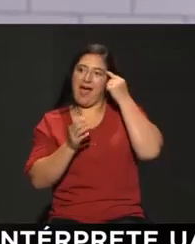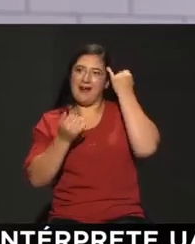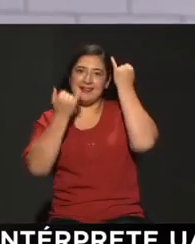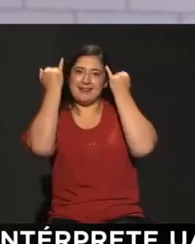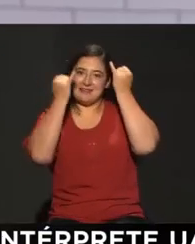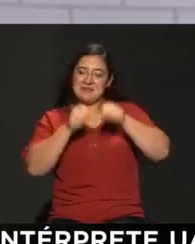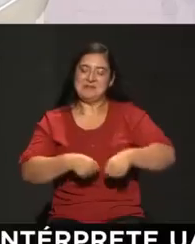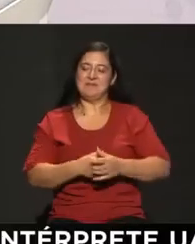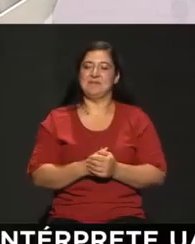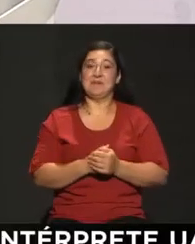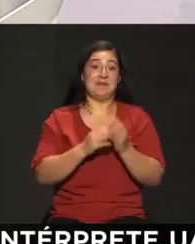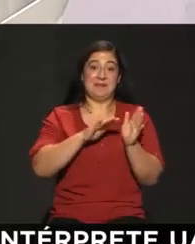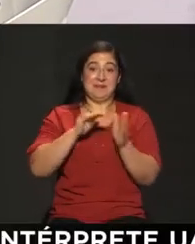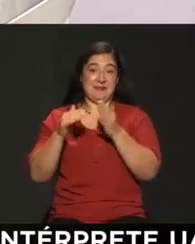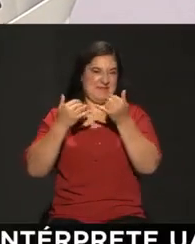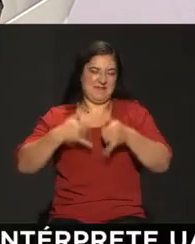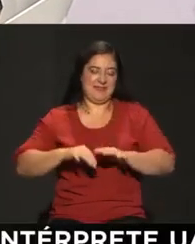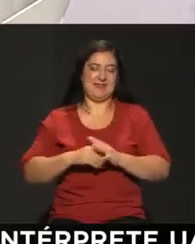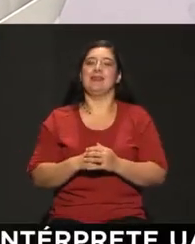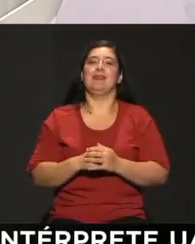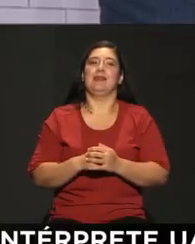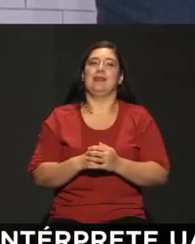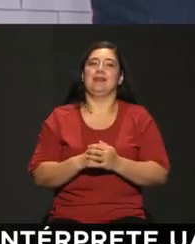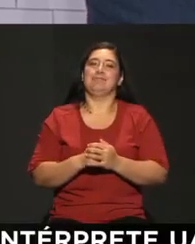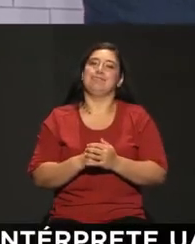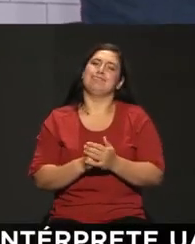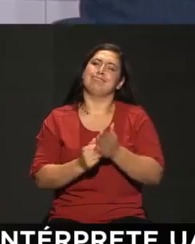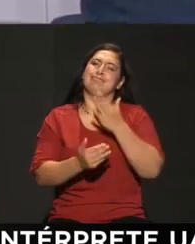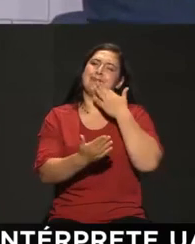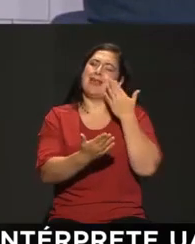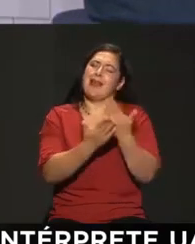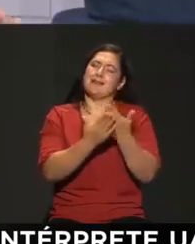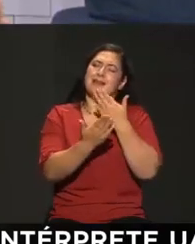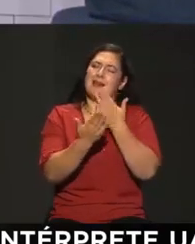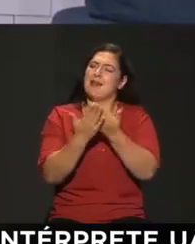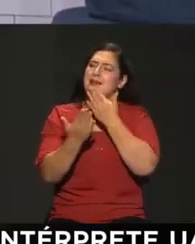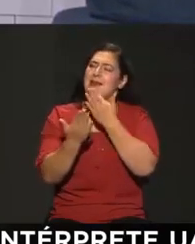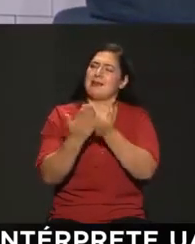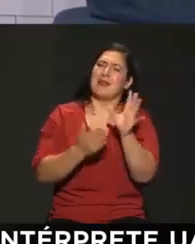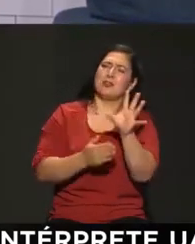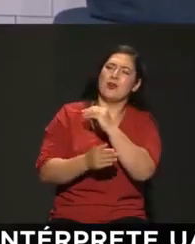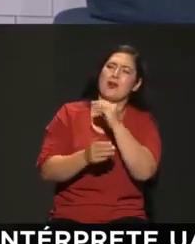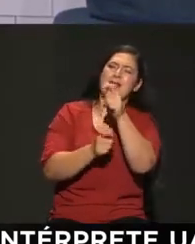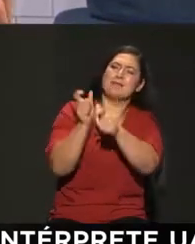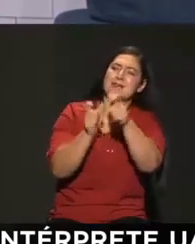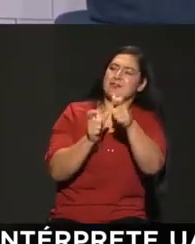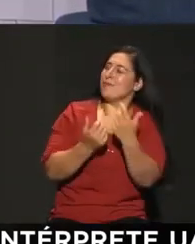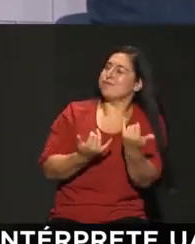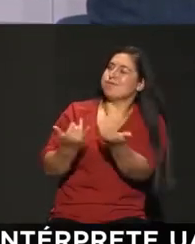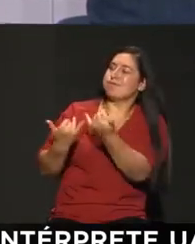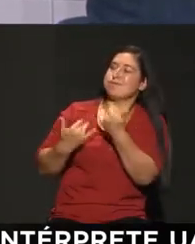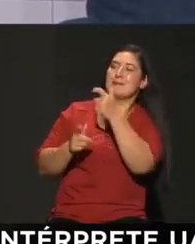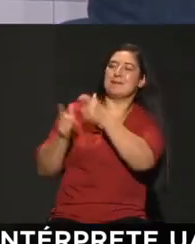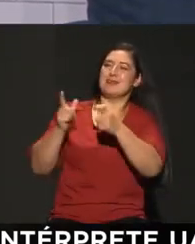así. Entonces, para finalizar, agradecerle a todas las personas, los colegas del estudio que